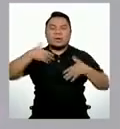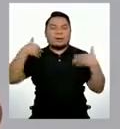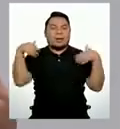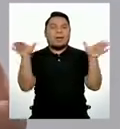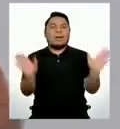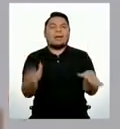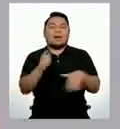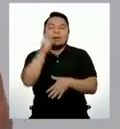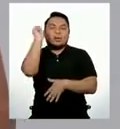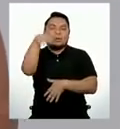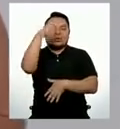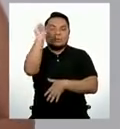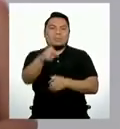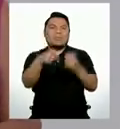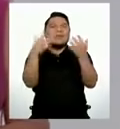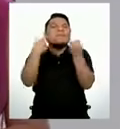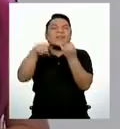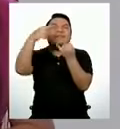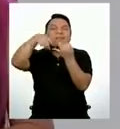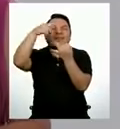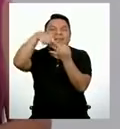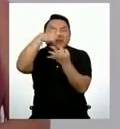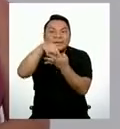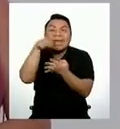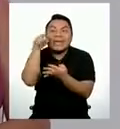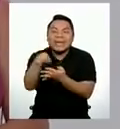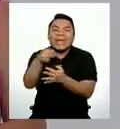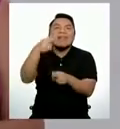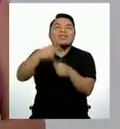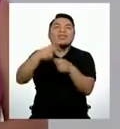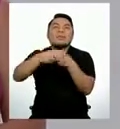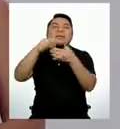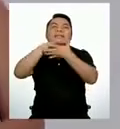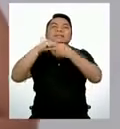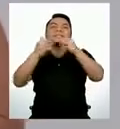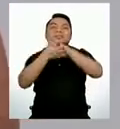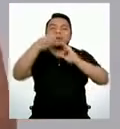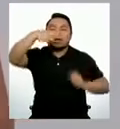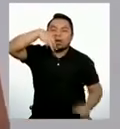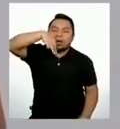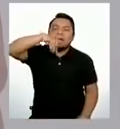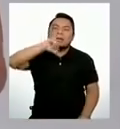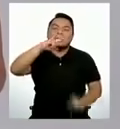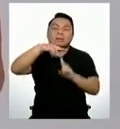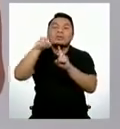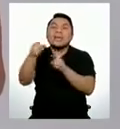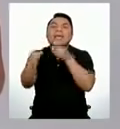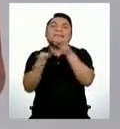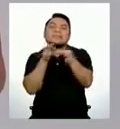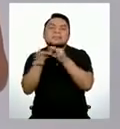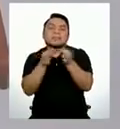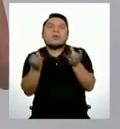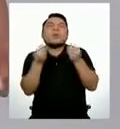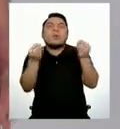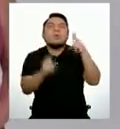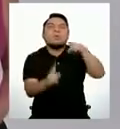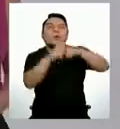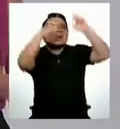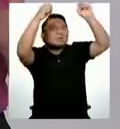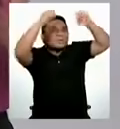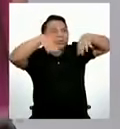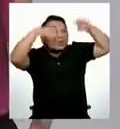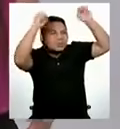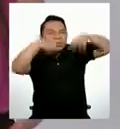importancia de los mitos está en que tratan de explicar el origen de algunos fenómenos naturales, como la lluvia, los